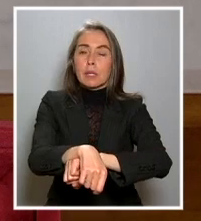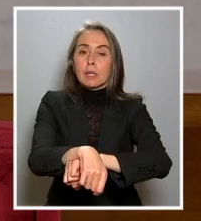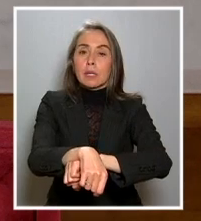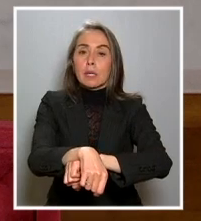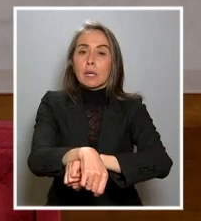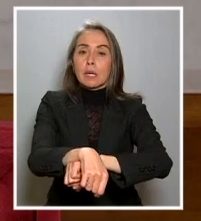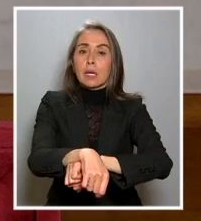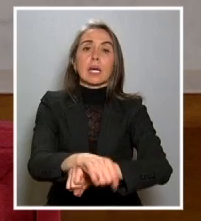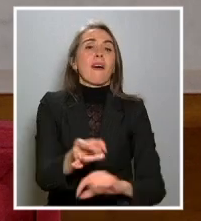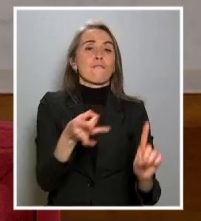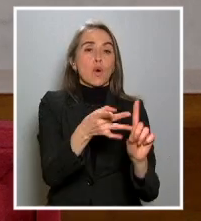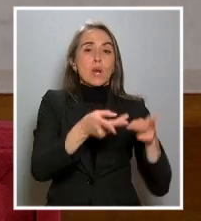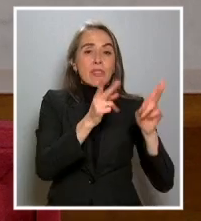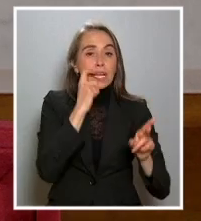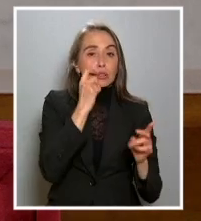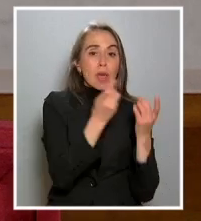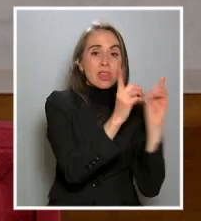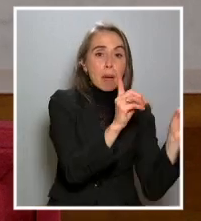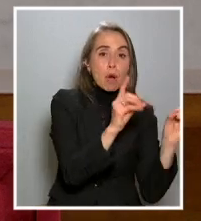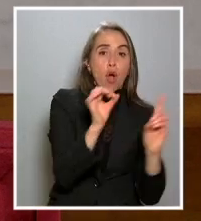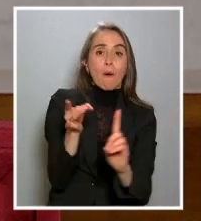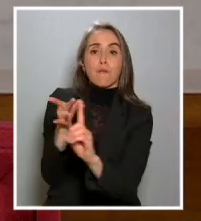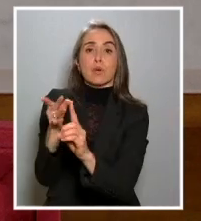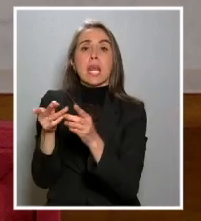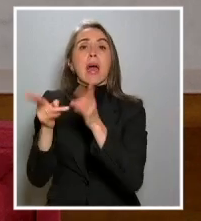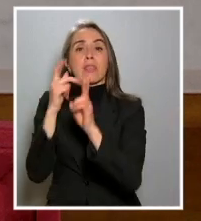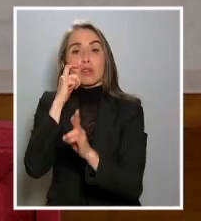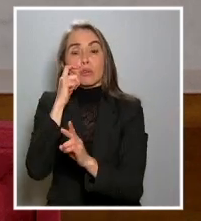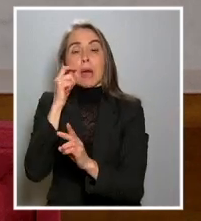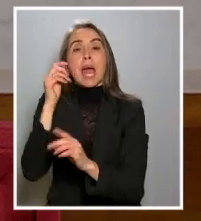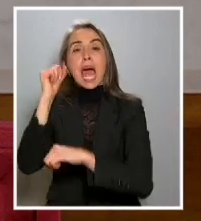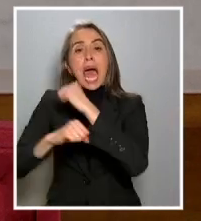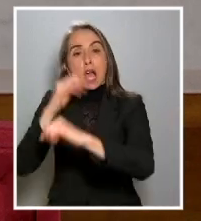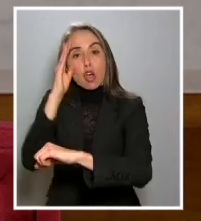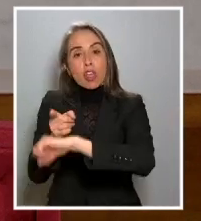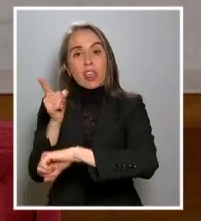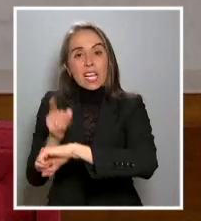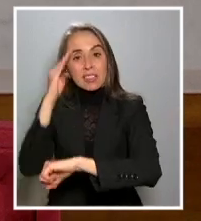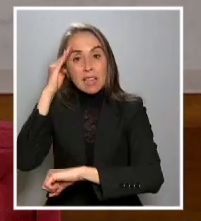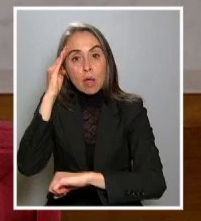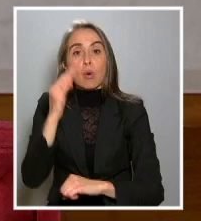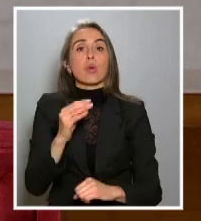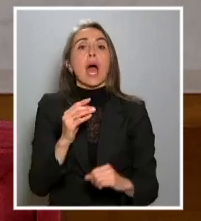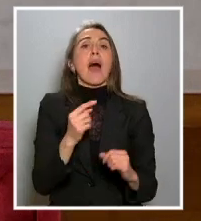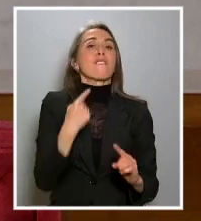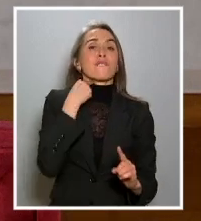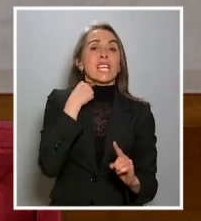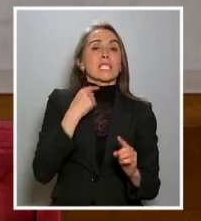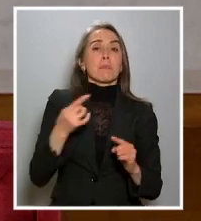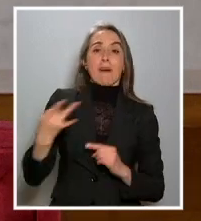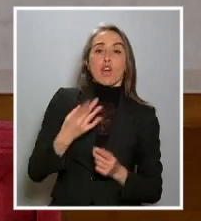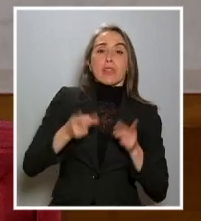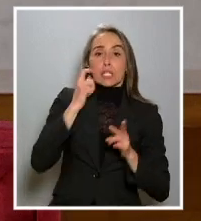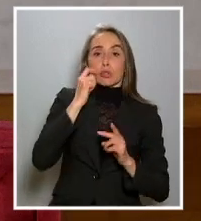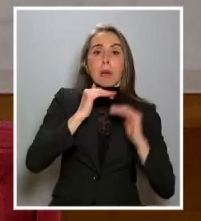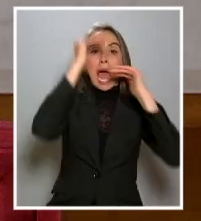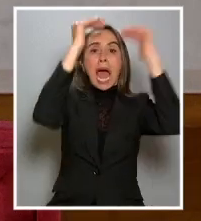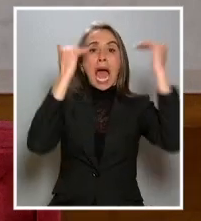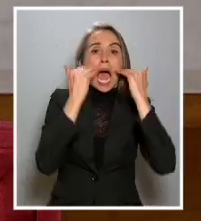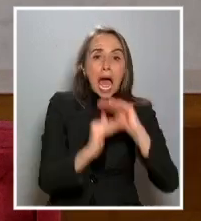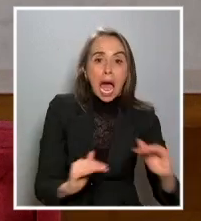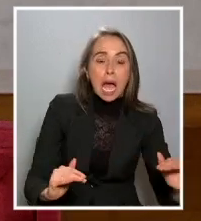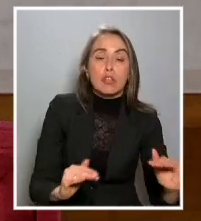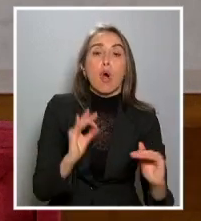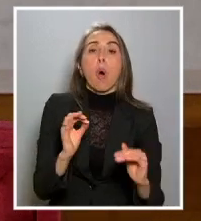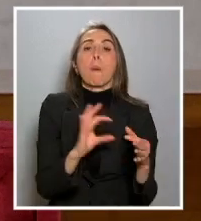Ocurra esta en democracia o en dictaduras, sean sus víctimas adultos o menores, sean sus motivaciones políticas o de otra